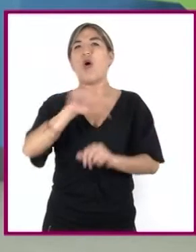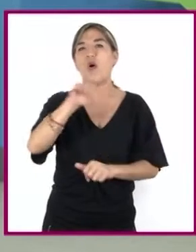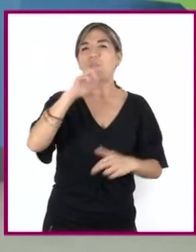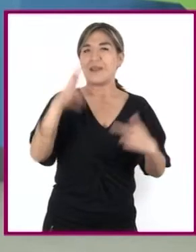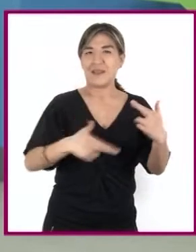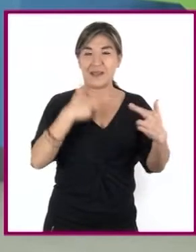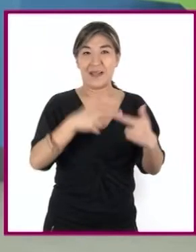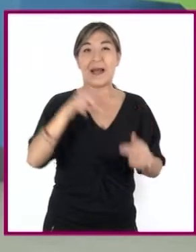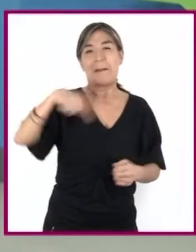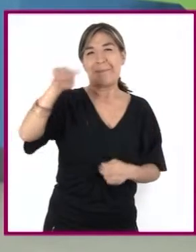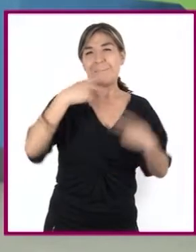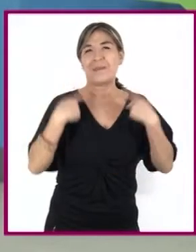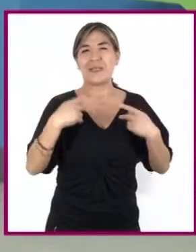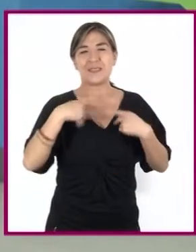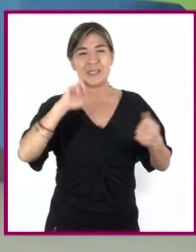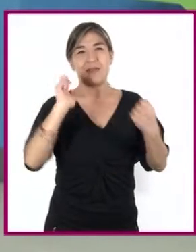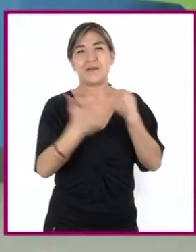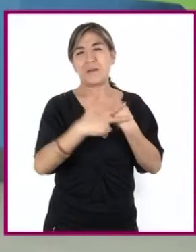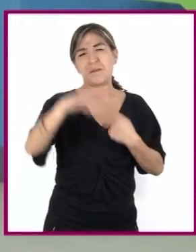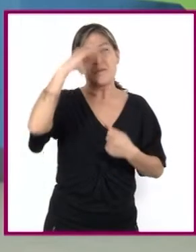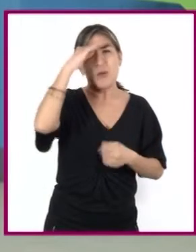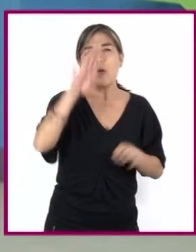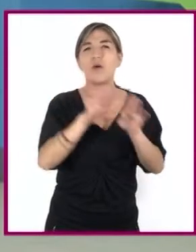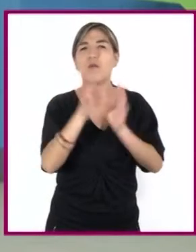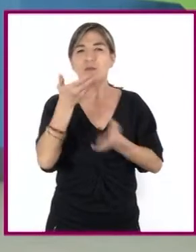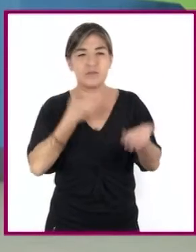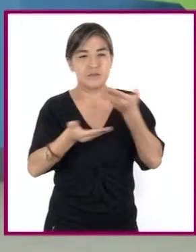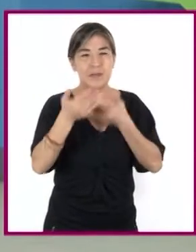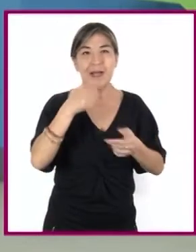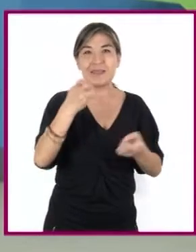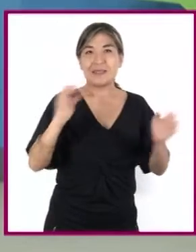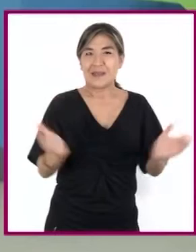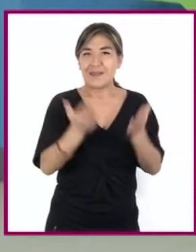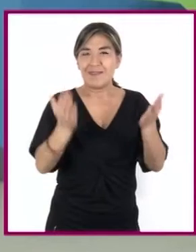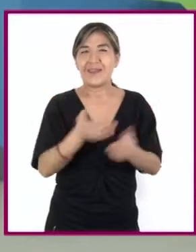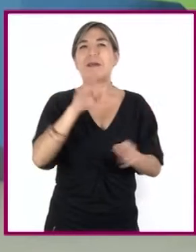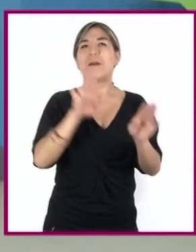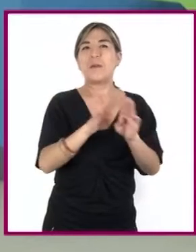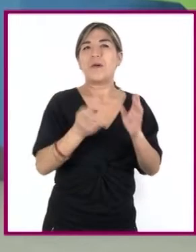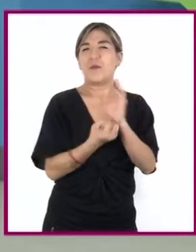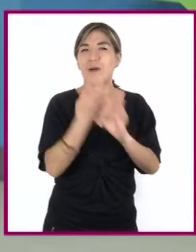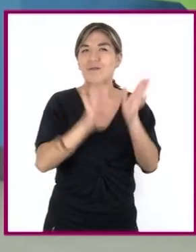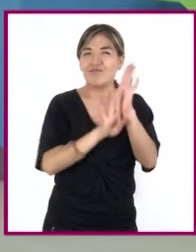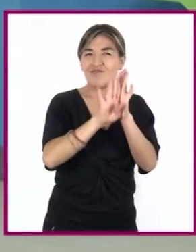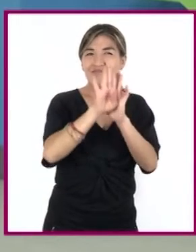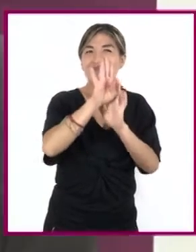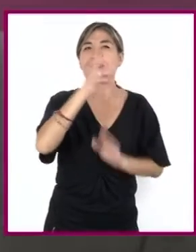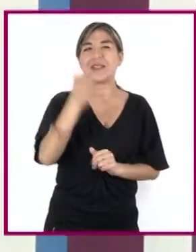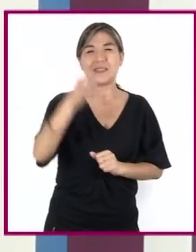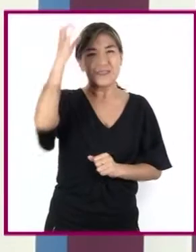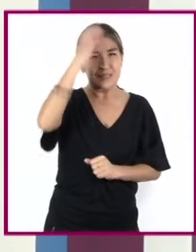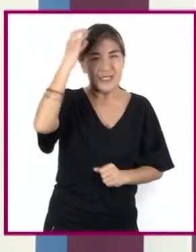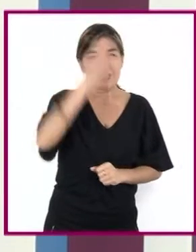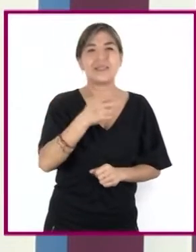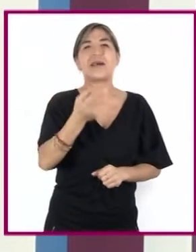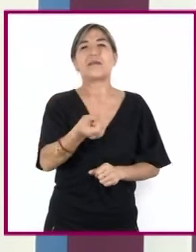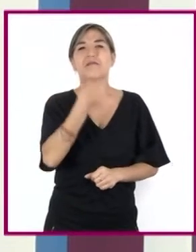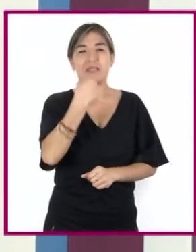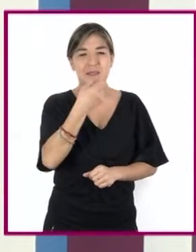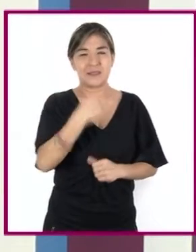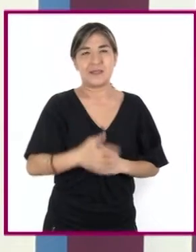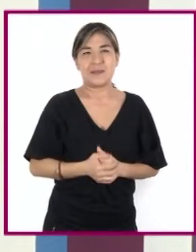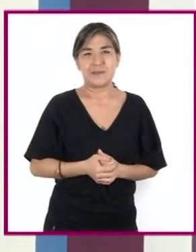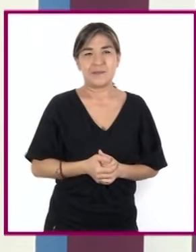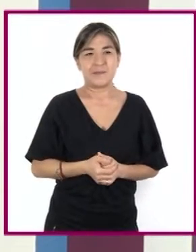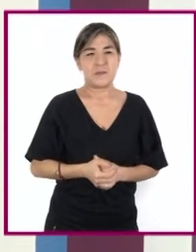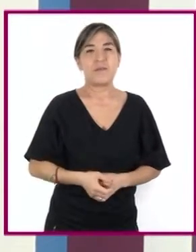europeos pensaban que debían compartir los avances de la tecnología, la ciencia y la medicina.